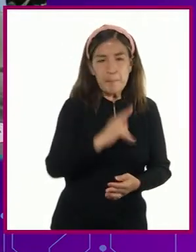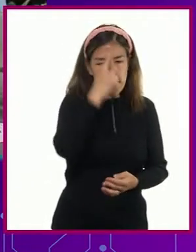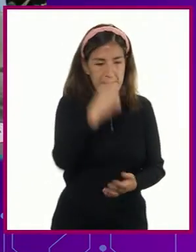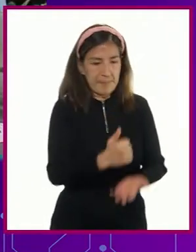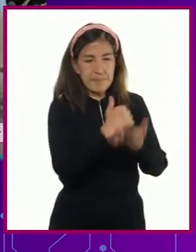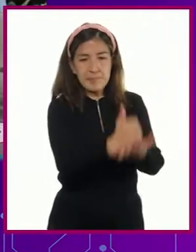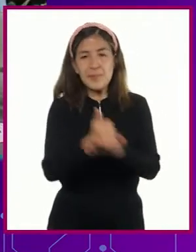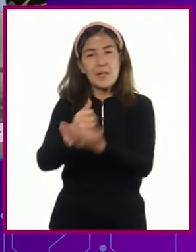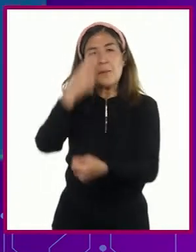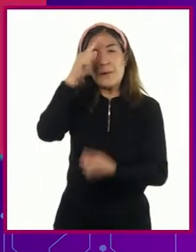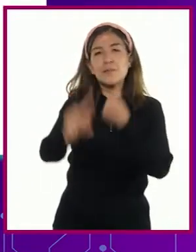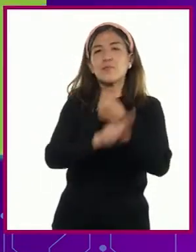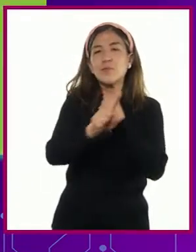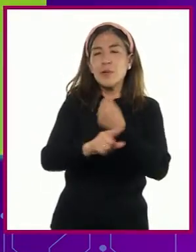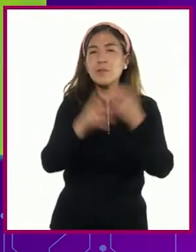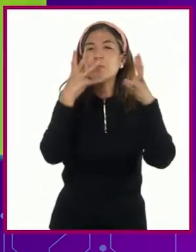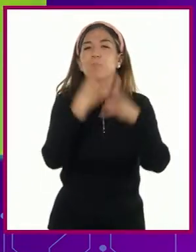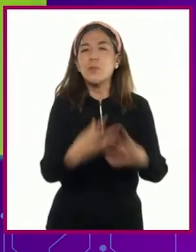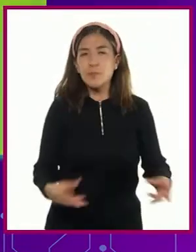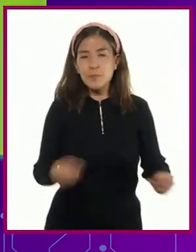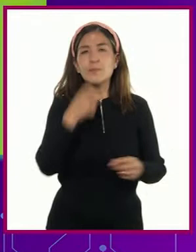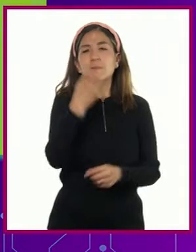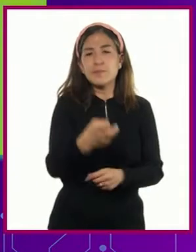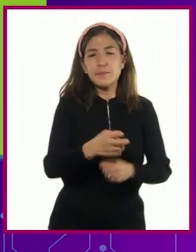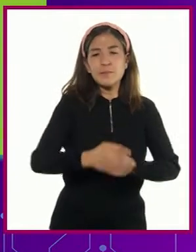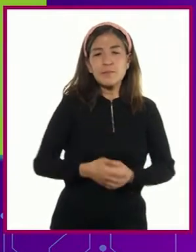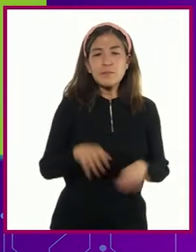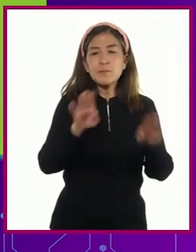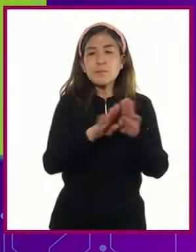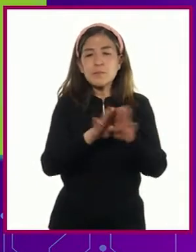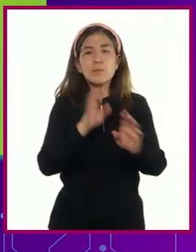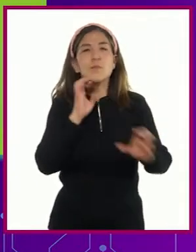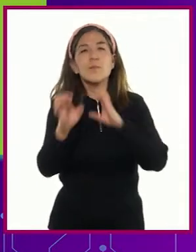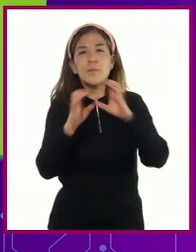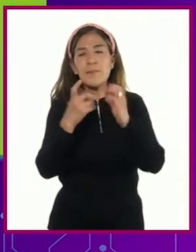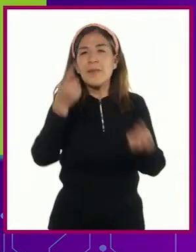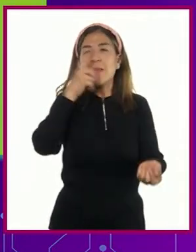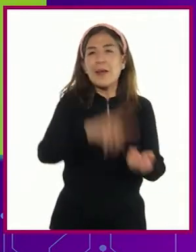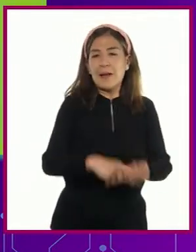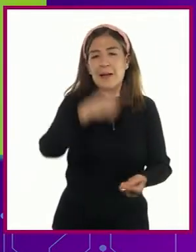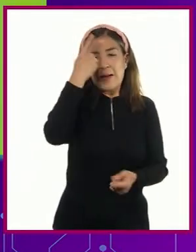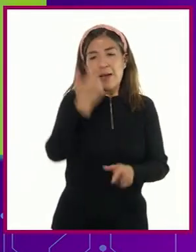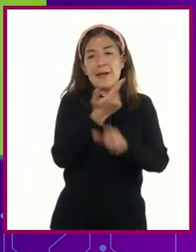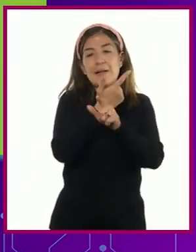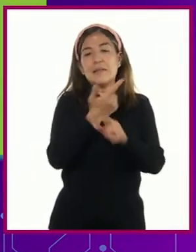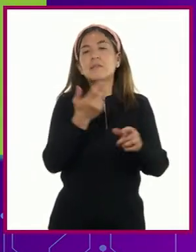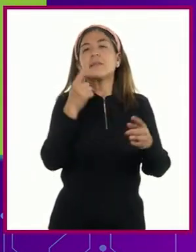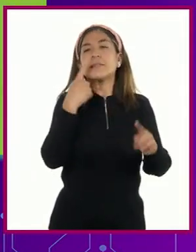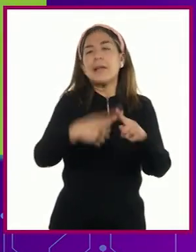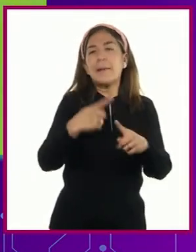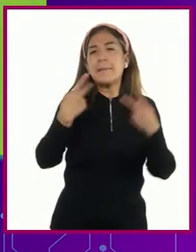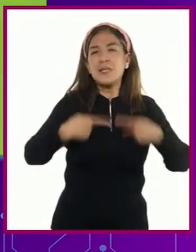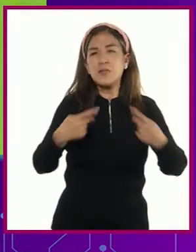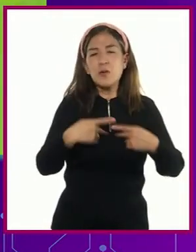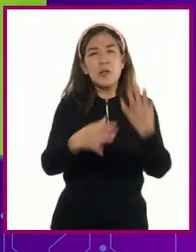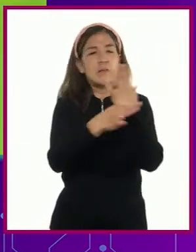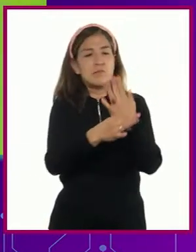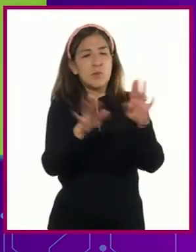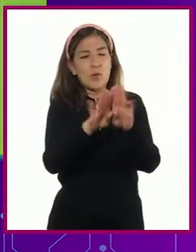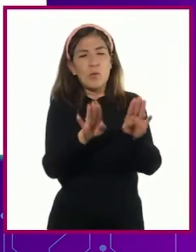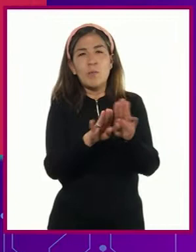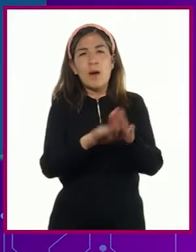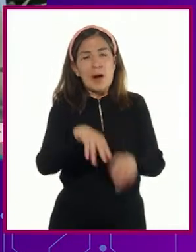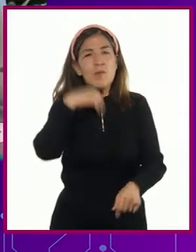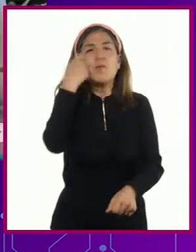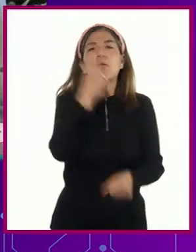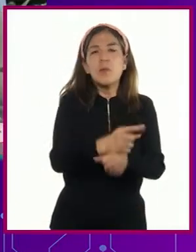para la solución de conflictos y que se define como el proceso de comunicación en libertad ante una tercera persona que realiza el papel de